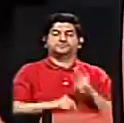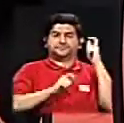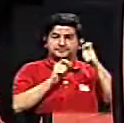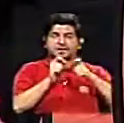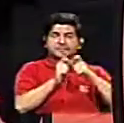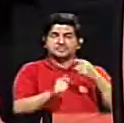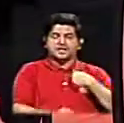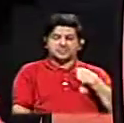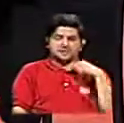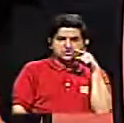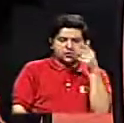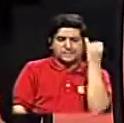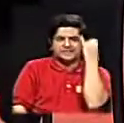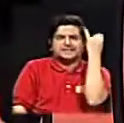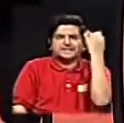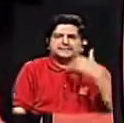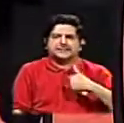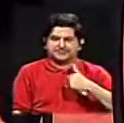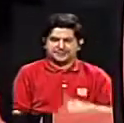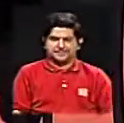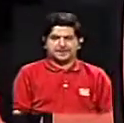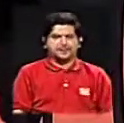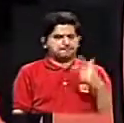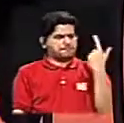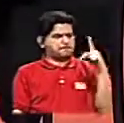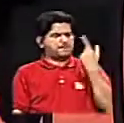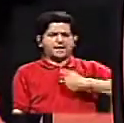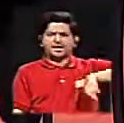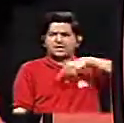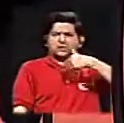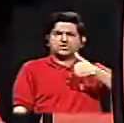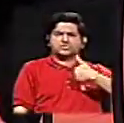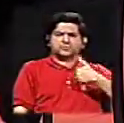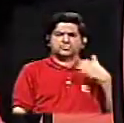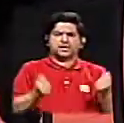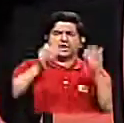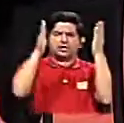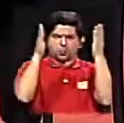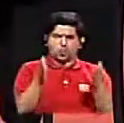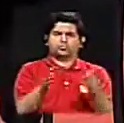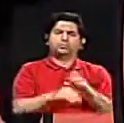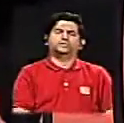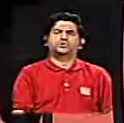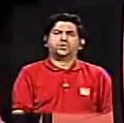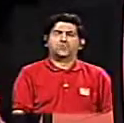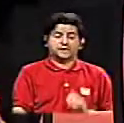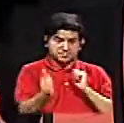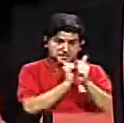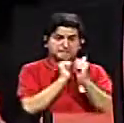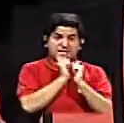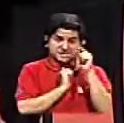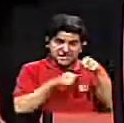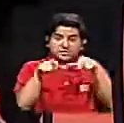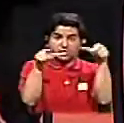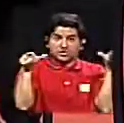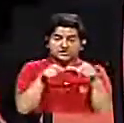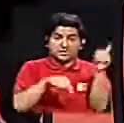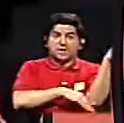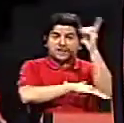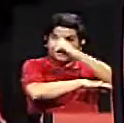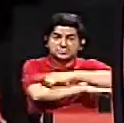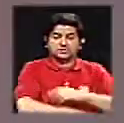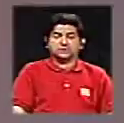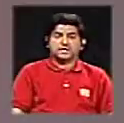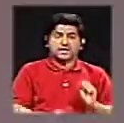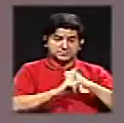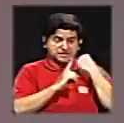iba en esa dirección. ¿A qué riesgo nos hemos expuesto los conductores que hemos estado transitando por allí en estos días, incluso